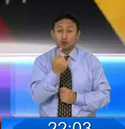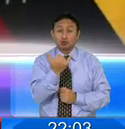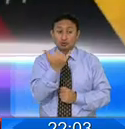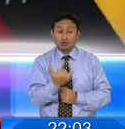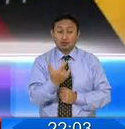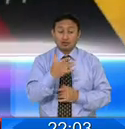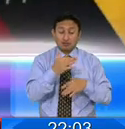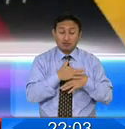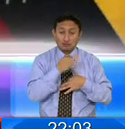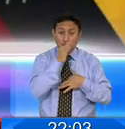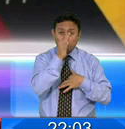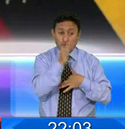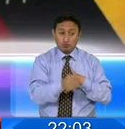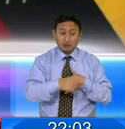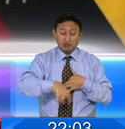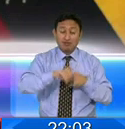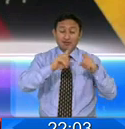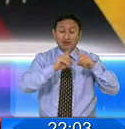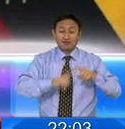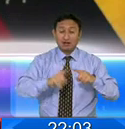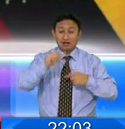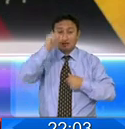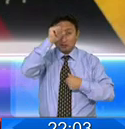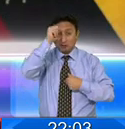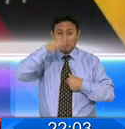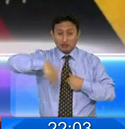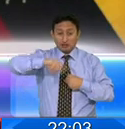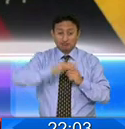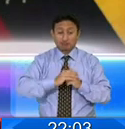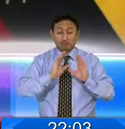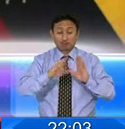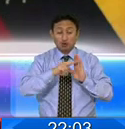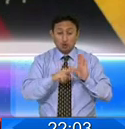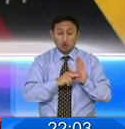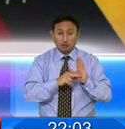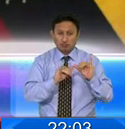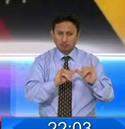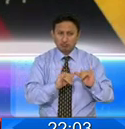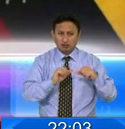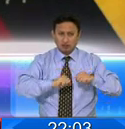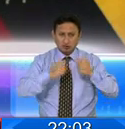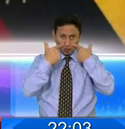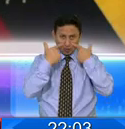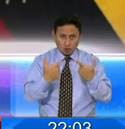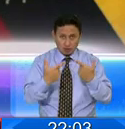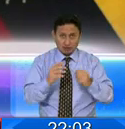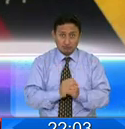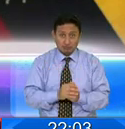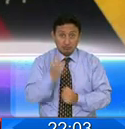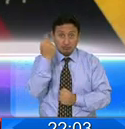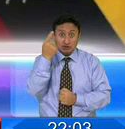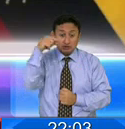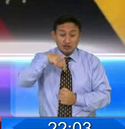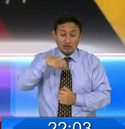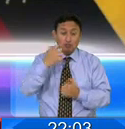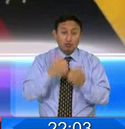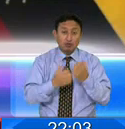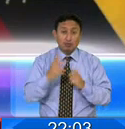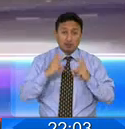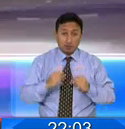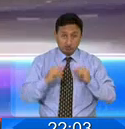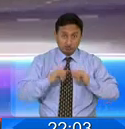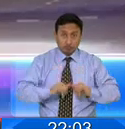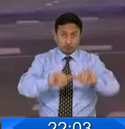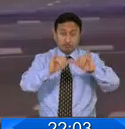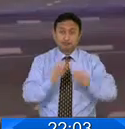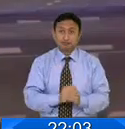la COVID-19 y a sus variantes es no relajando medidas, no bajar la guardia y entender que la crisis sanitaria continúa.